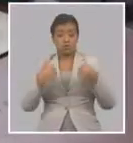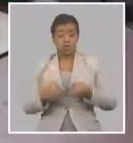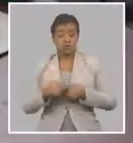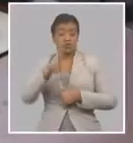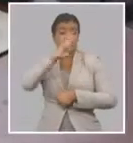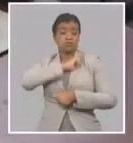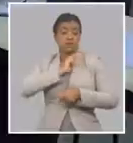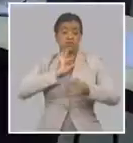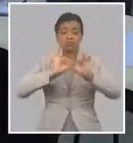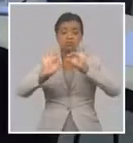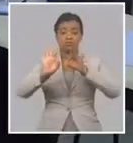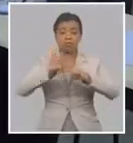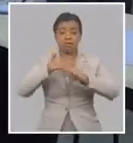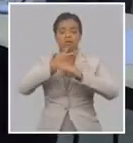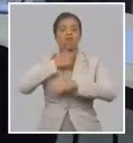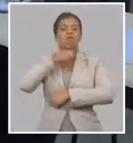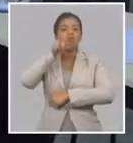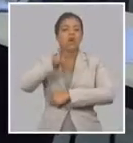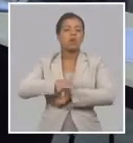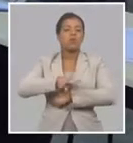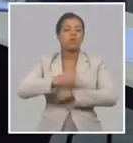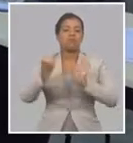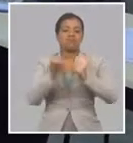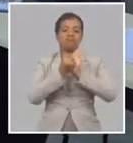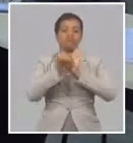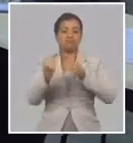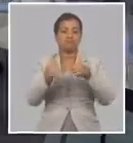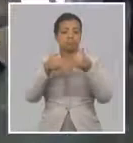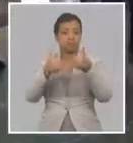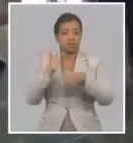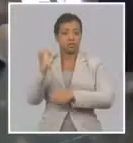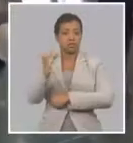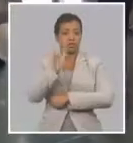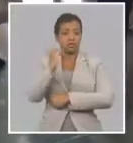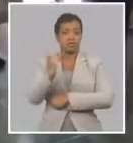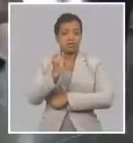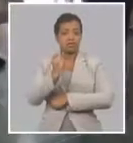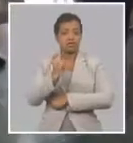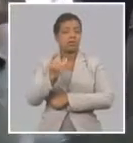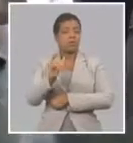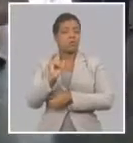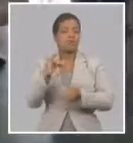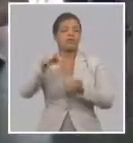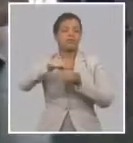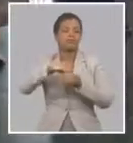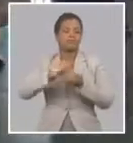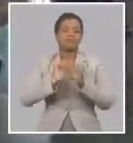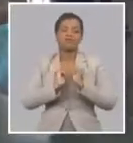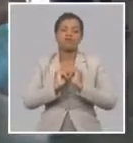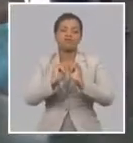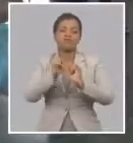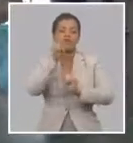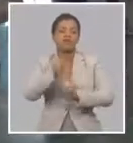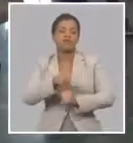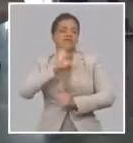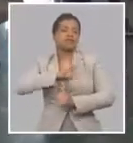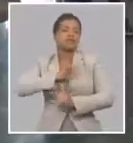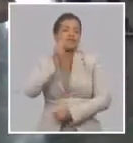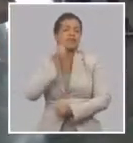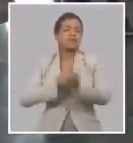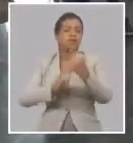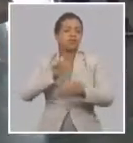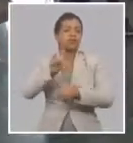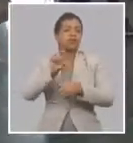luego de evaluar y certificar la declaración sanitaria internacional que incluye los datos personales y síntomas del pasajero en los